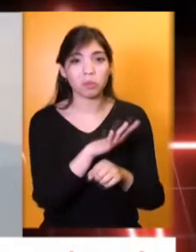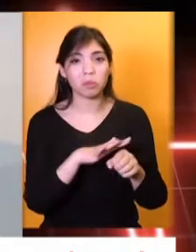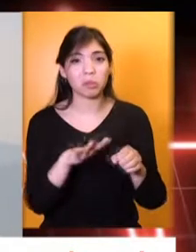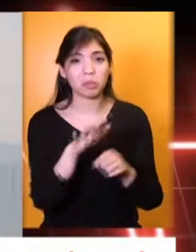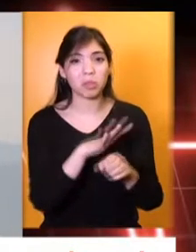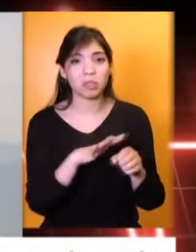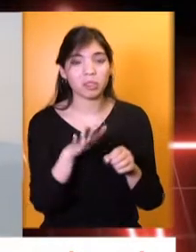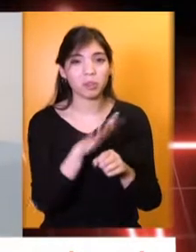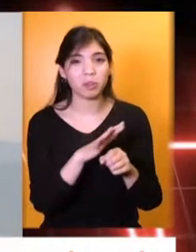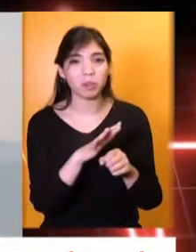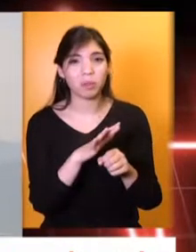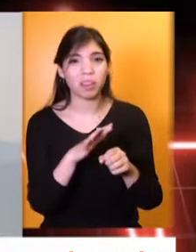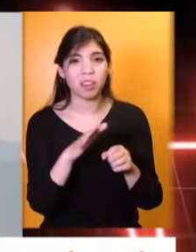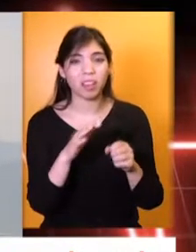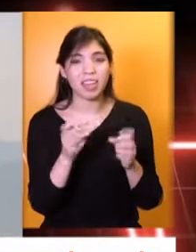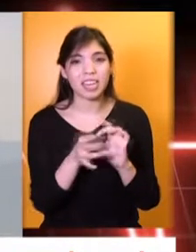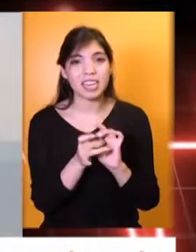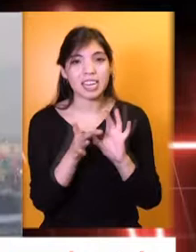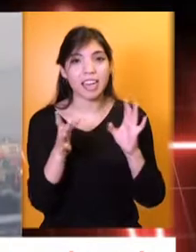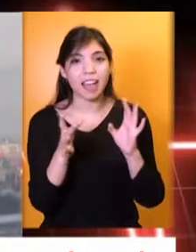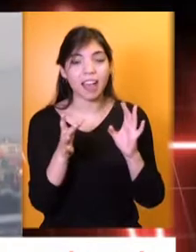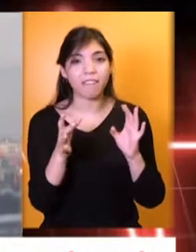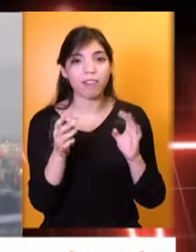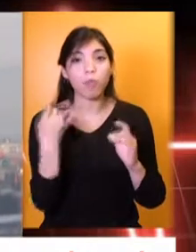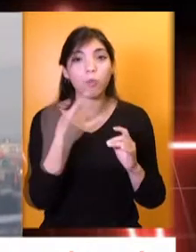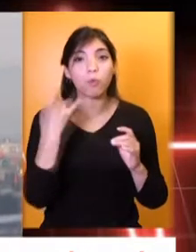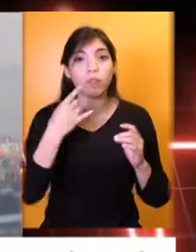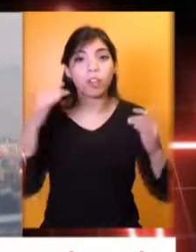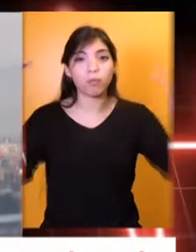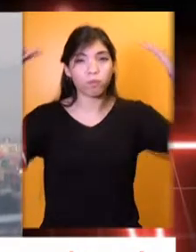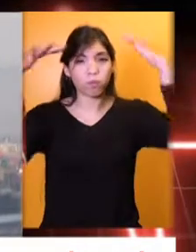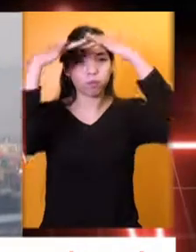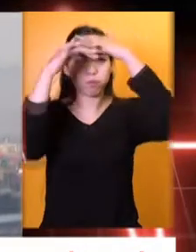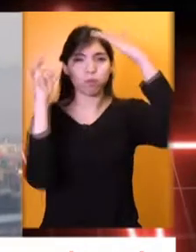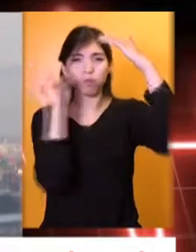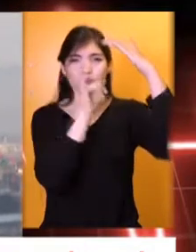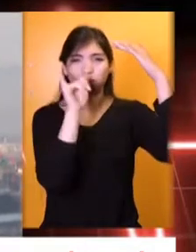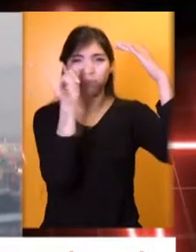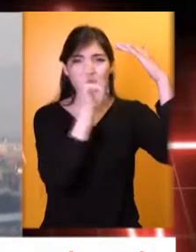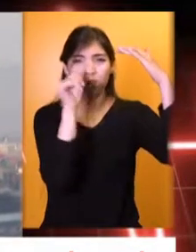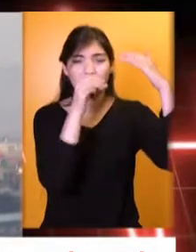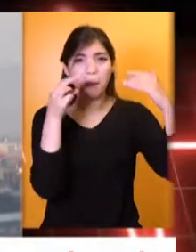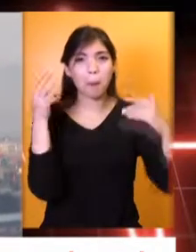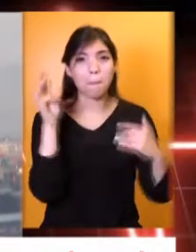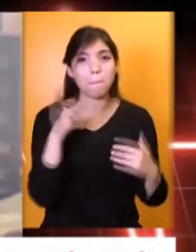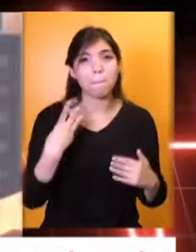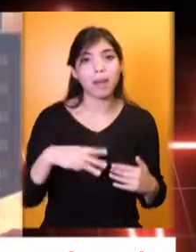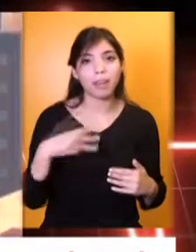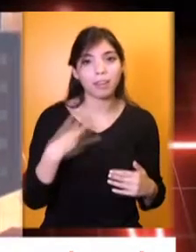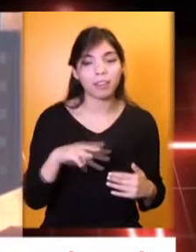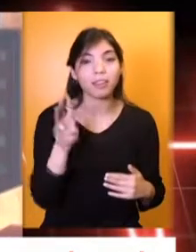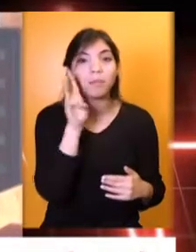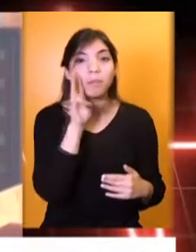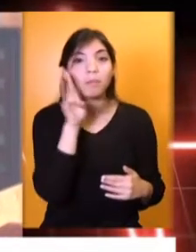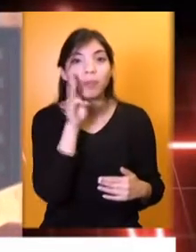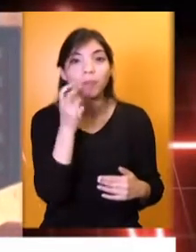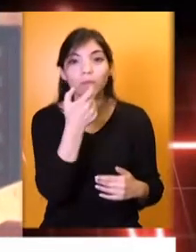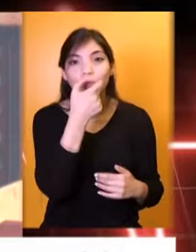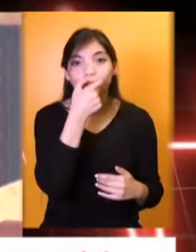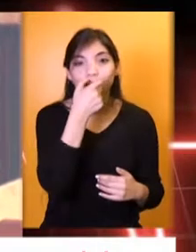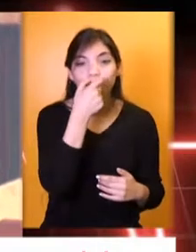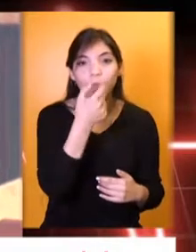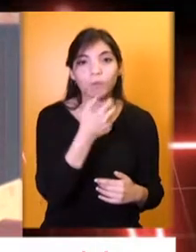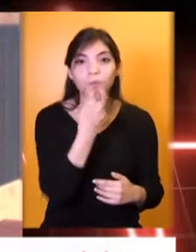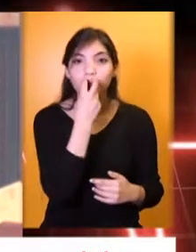2 episodios críticos de emergencia por calidad del aire se registraron durante el martes y miércoles en Osorno y Puerto Montt, situaciones